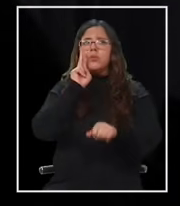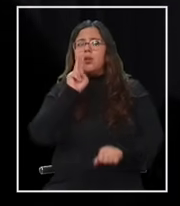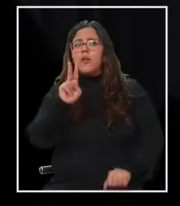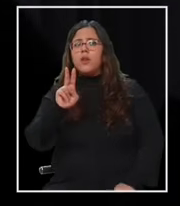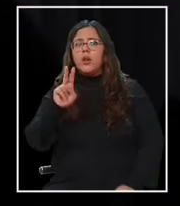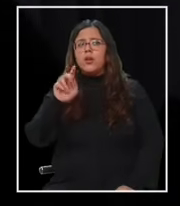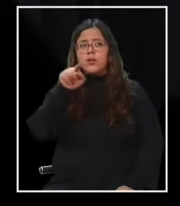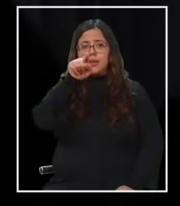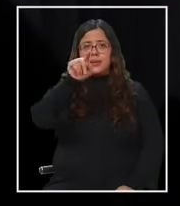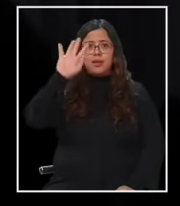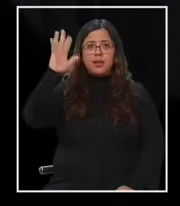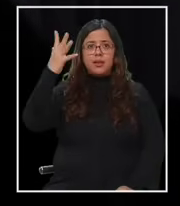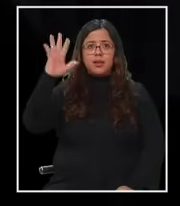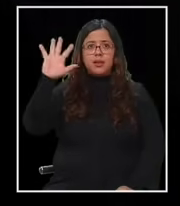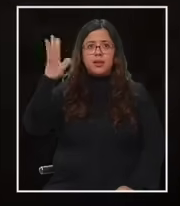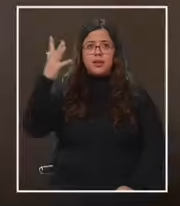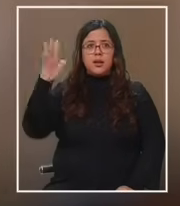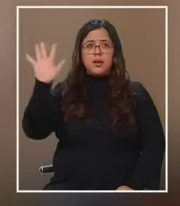hace así.